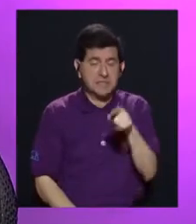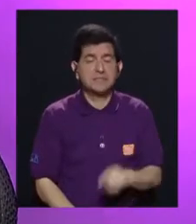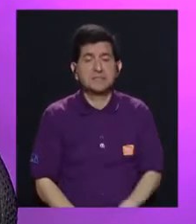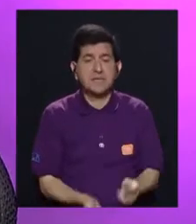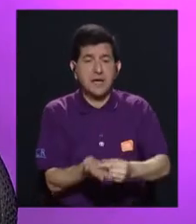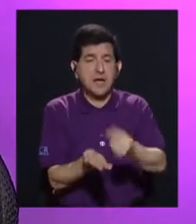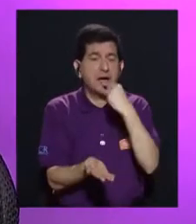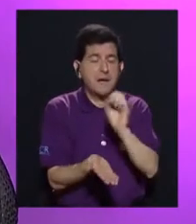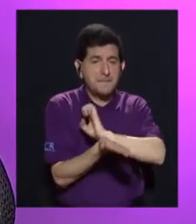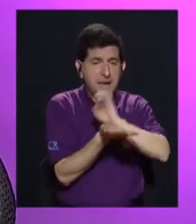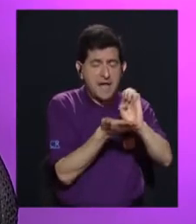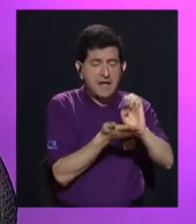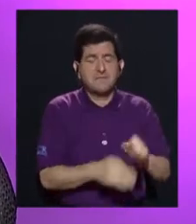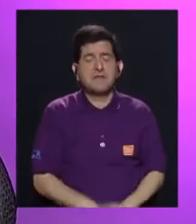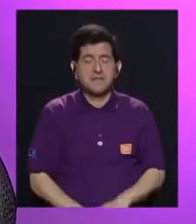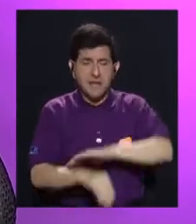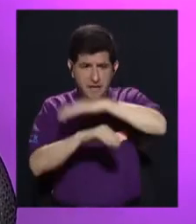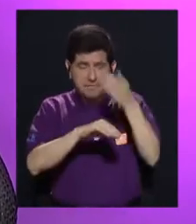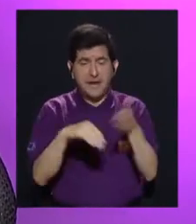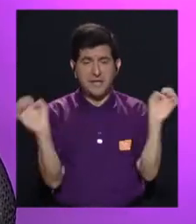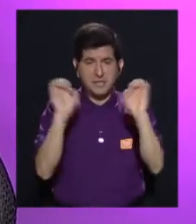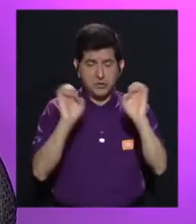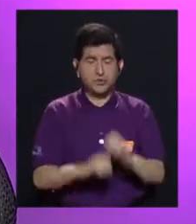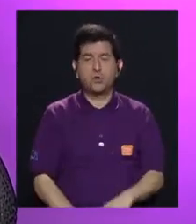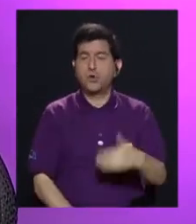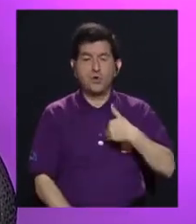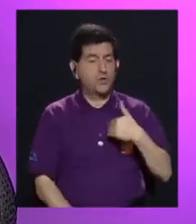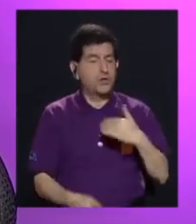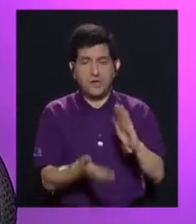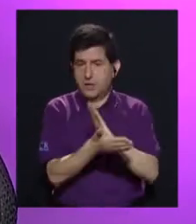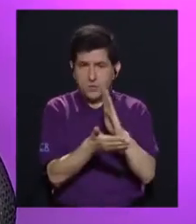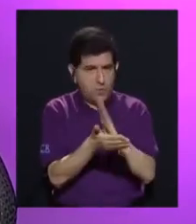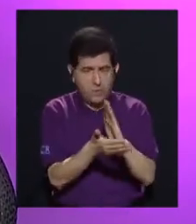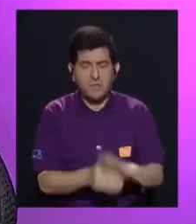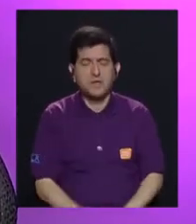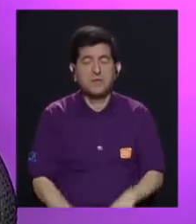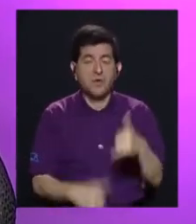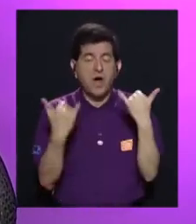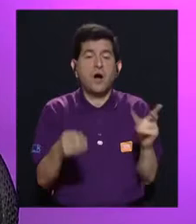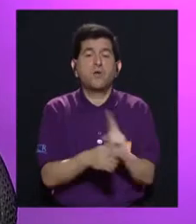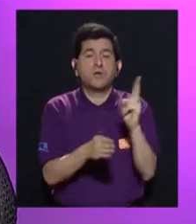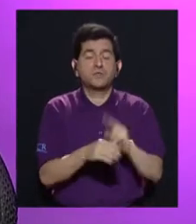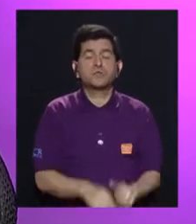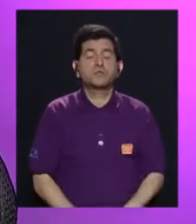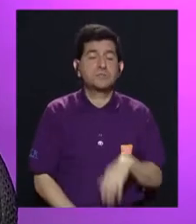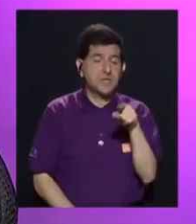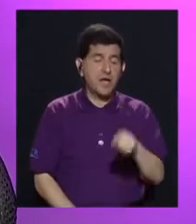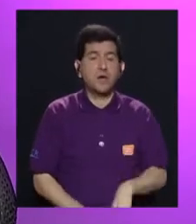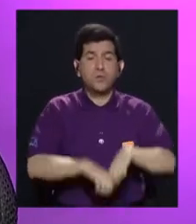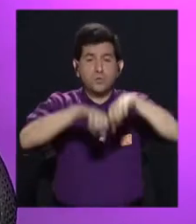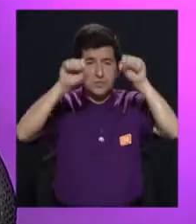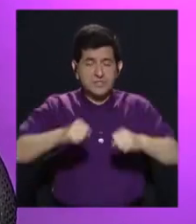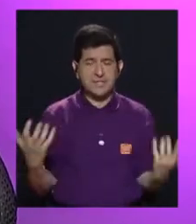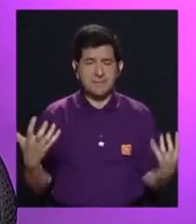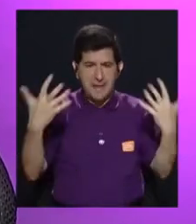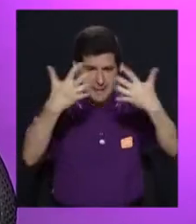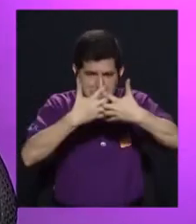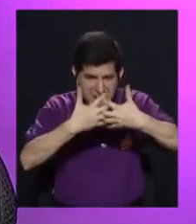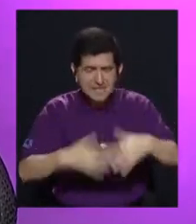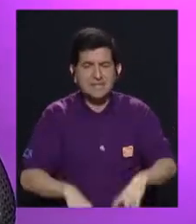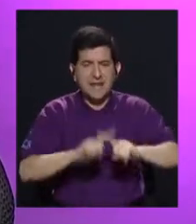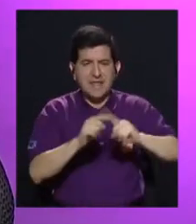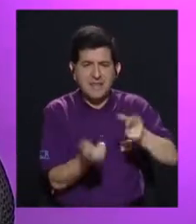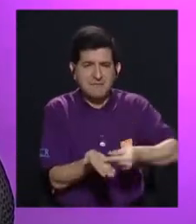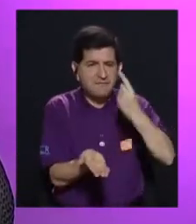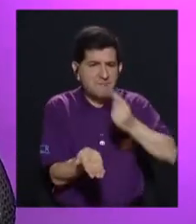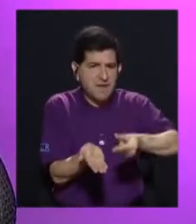no tenemos un producto dedicado inscrito en este momento se utiliza lo que se llama el régimen trust que es una combinación de pastillas que